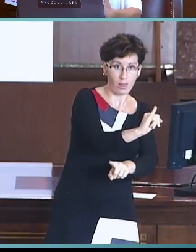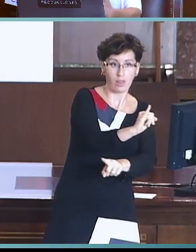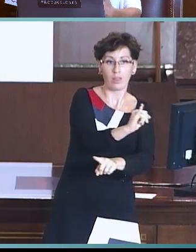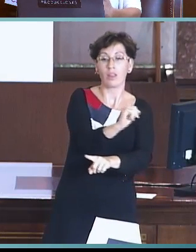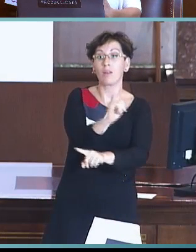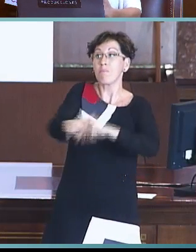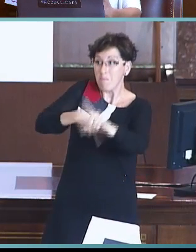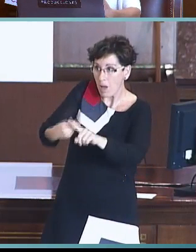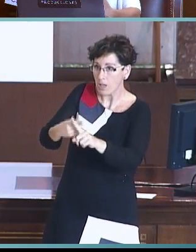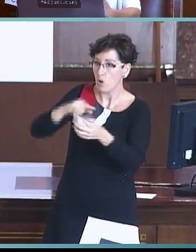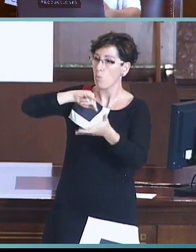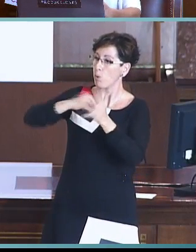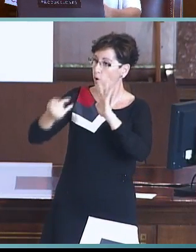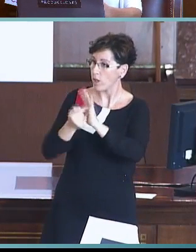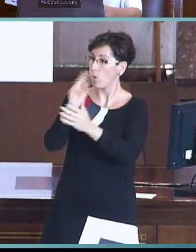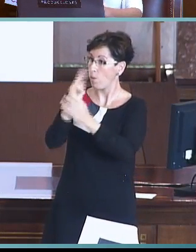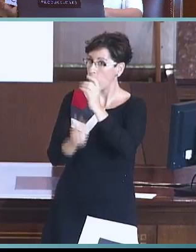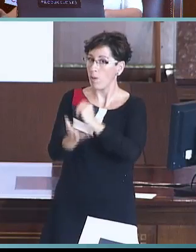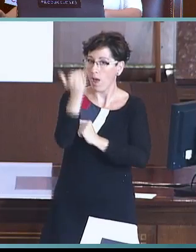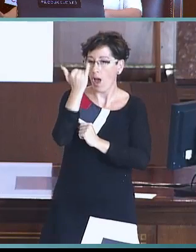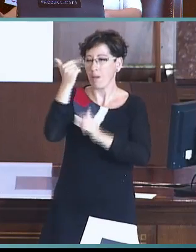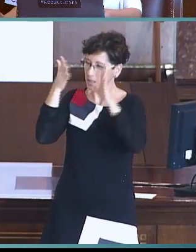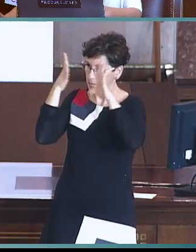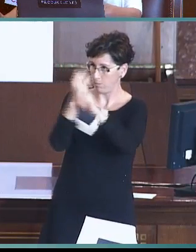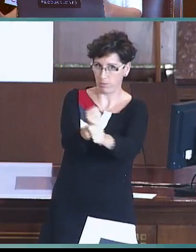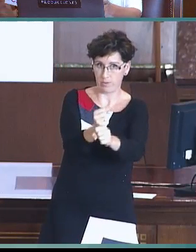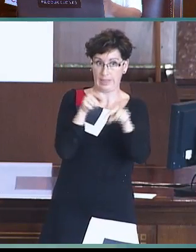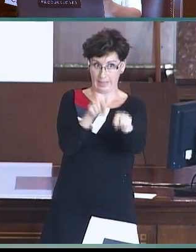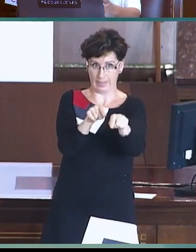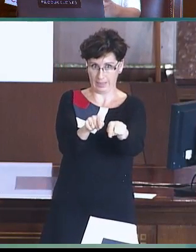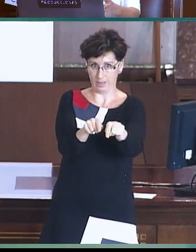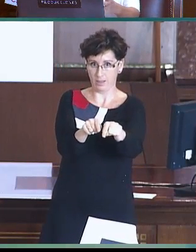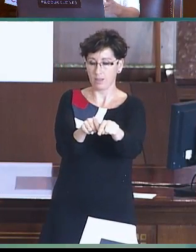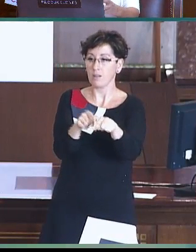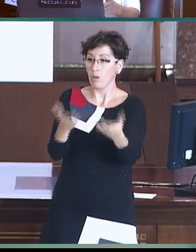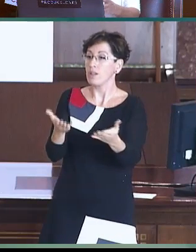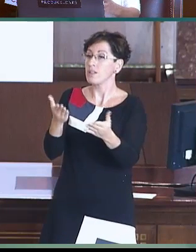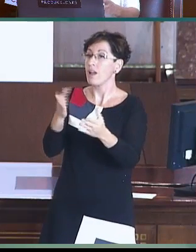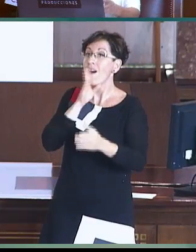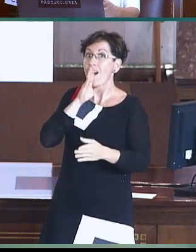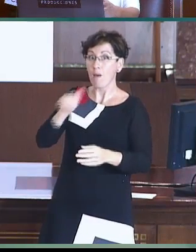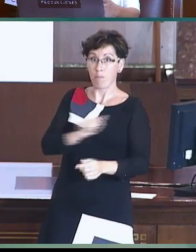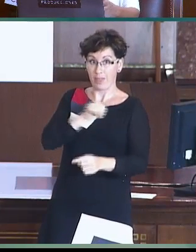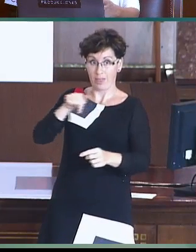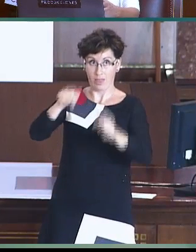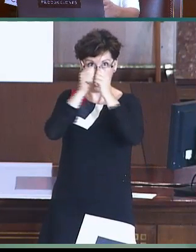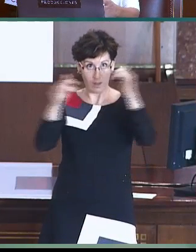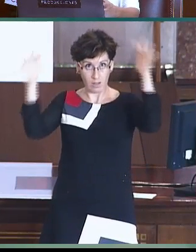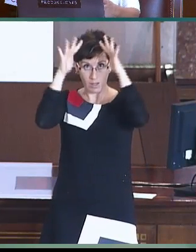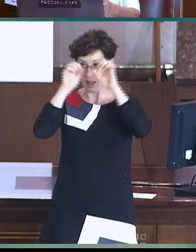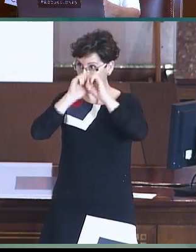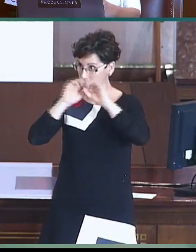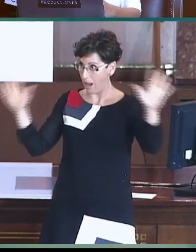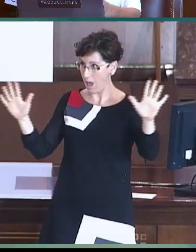unos proyectos singulares o proyectos de bilingüismo asignado. En este caso, situados en este contexto de intervención